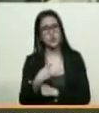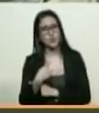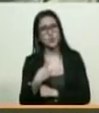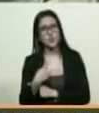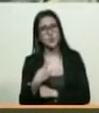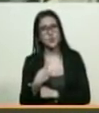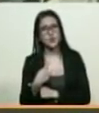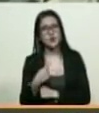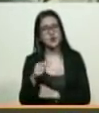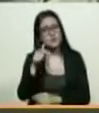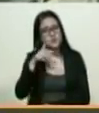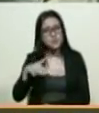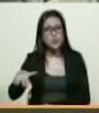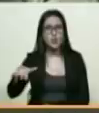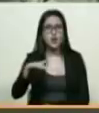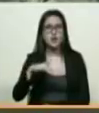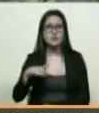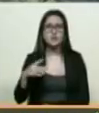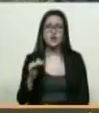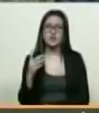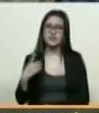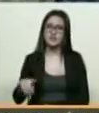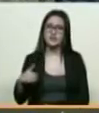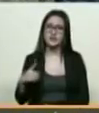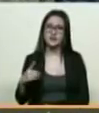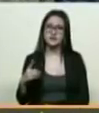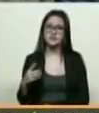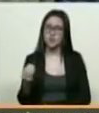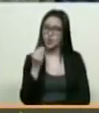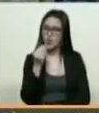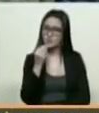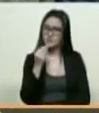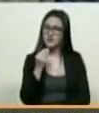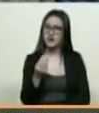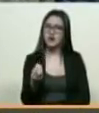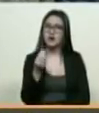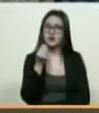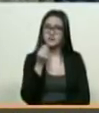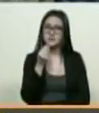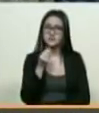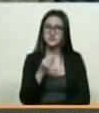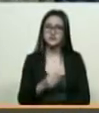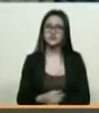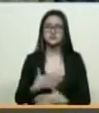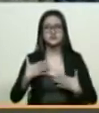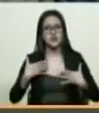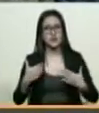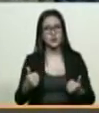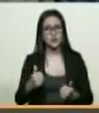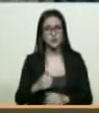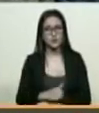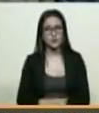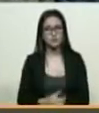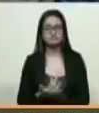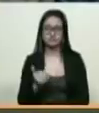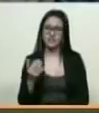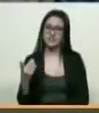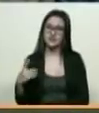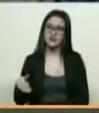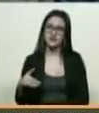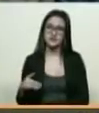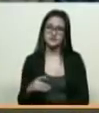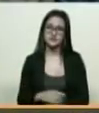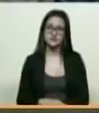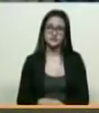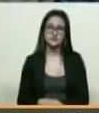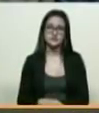a que ese pueblo tenga derecho a comer, a alimentarse, a la salud, tenga derecho. Por eso es